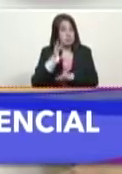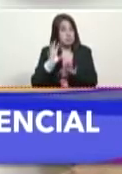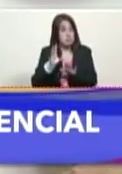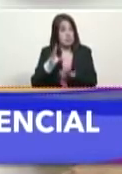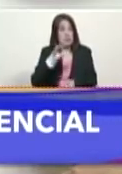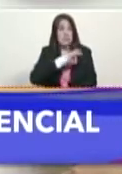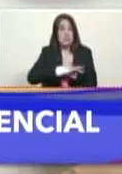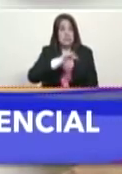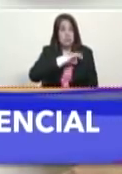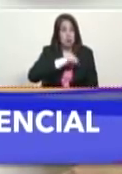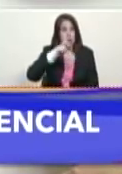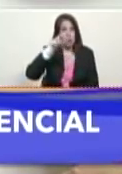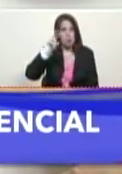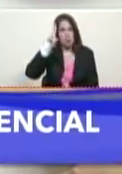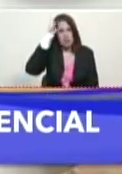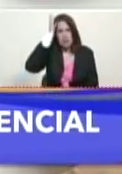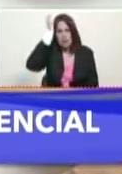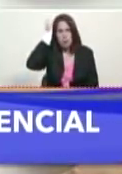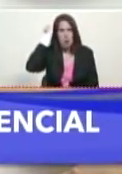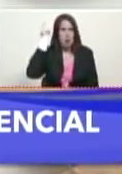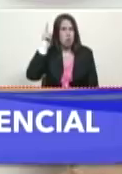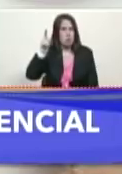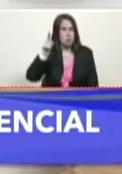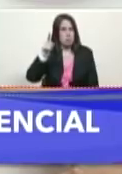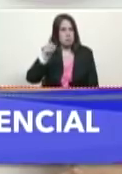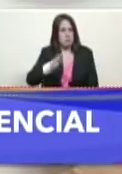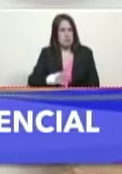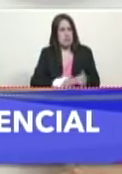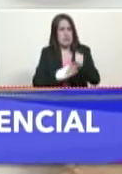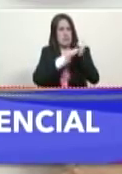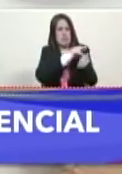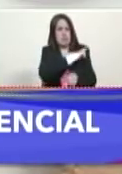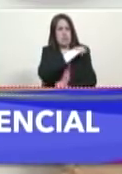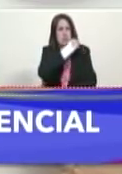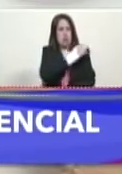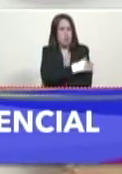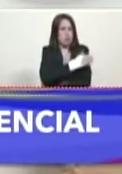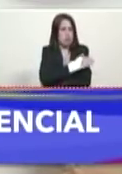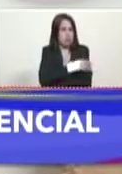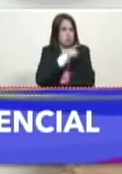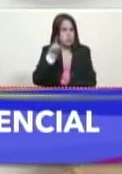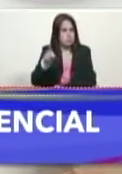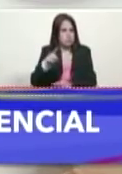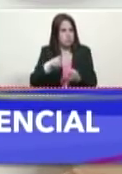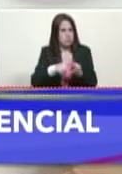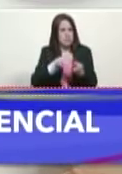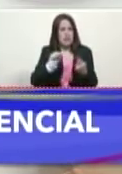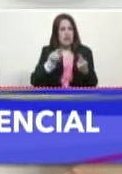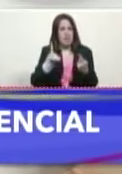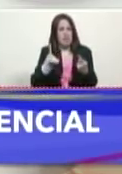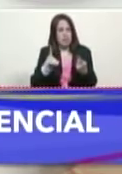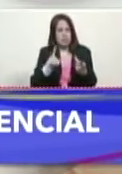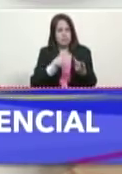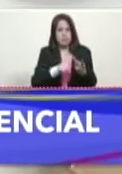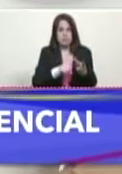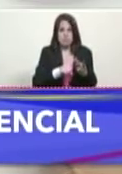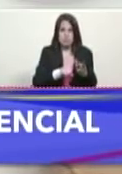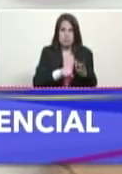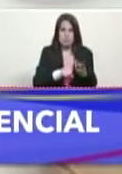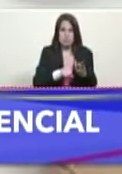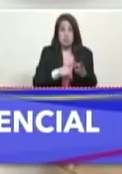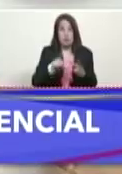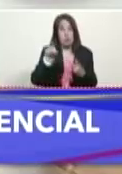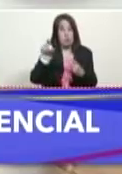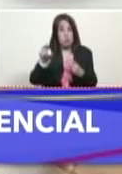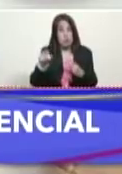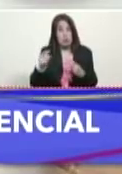Señor Ramos Alud, jefe del principal partido político de la oposición, Acción Democrática. Sé que